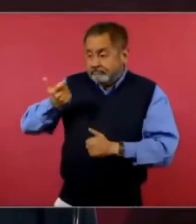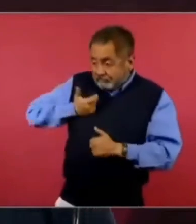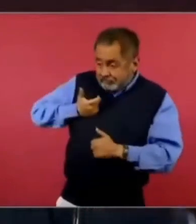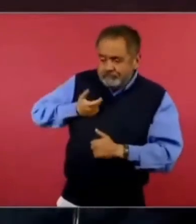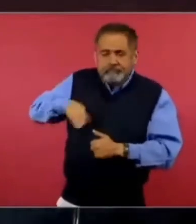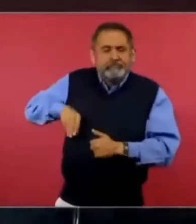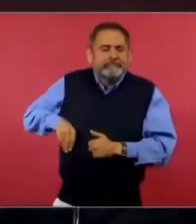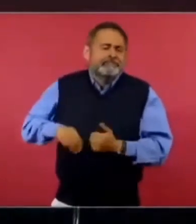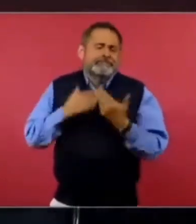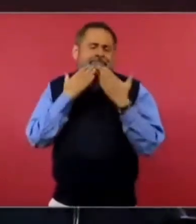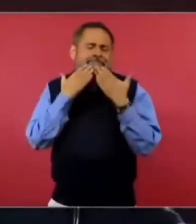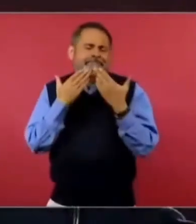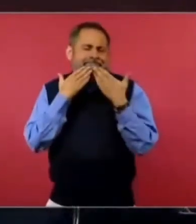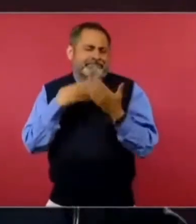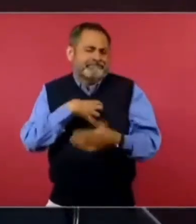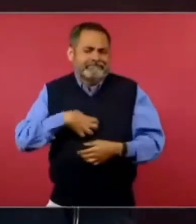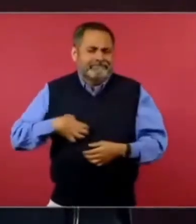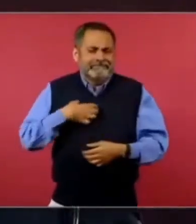pues debemos de estar